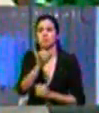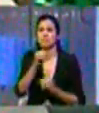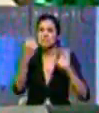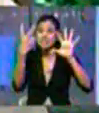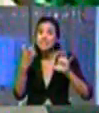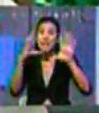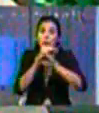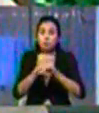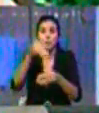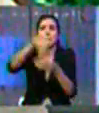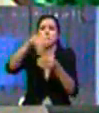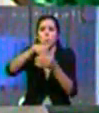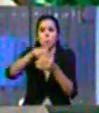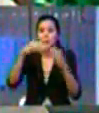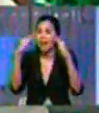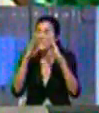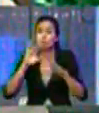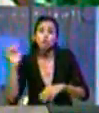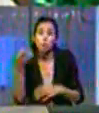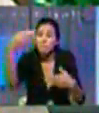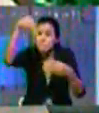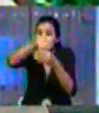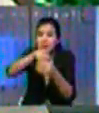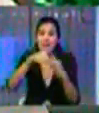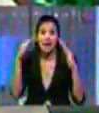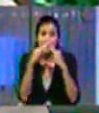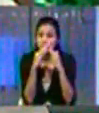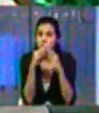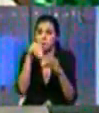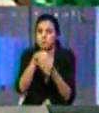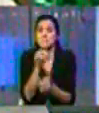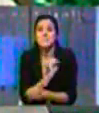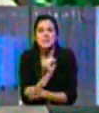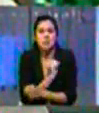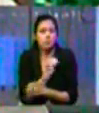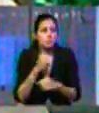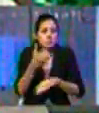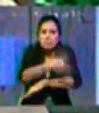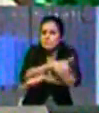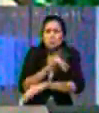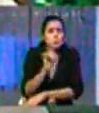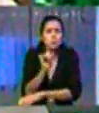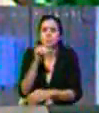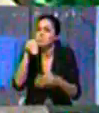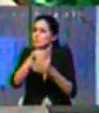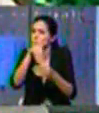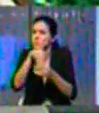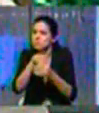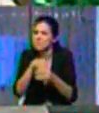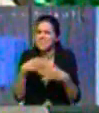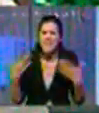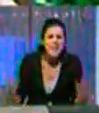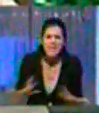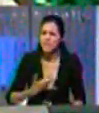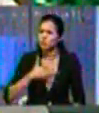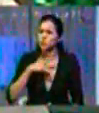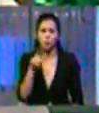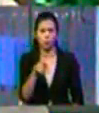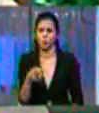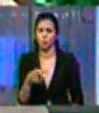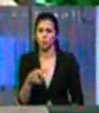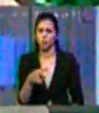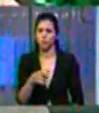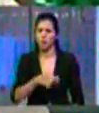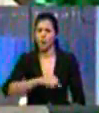7 de la noche, nadie sale, nadie entra. ¿Qué dictadura es esa? La dictadura del crimen, del paramilitarismo. ¿Quién se creyó